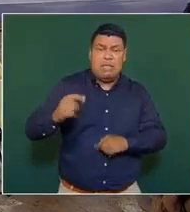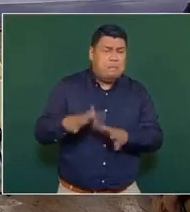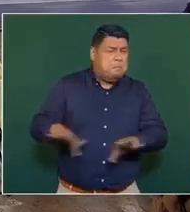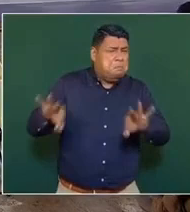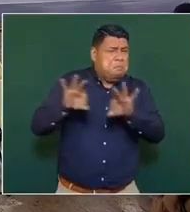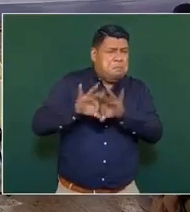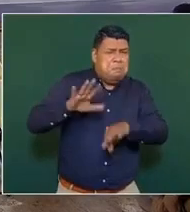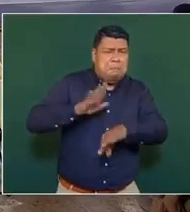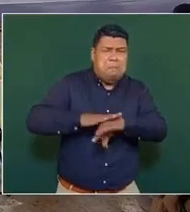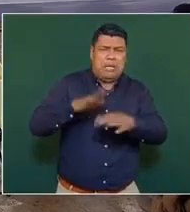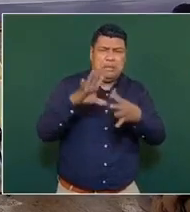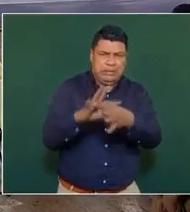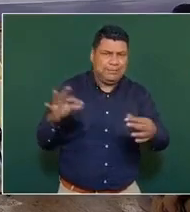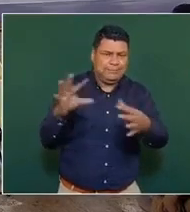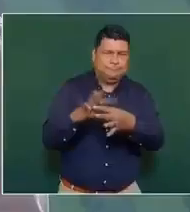levante,